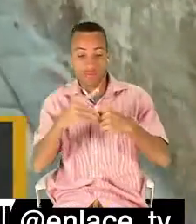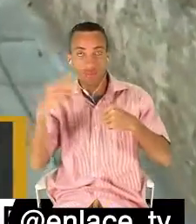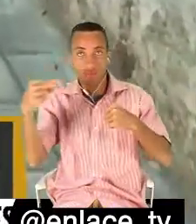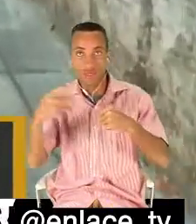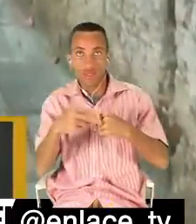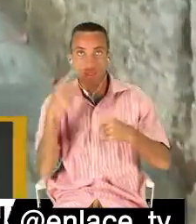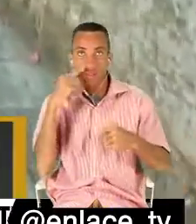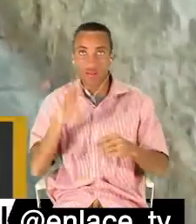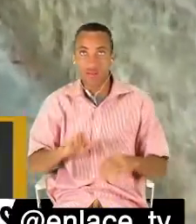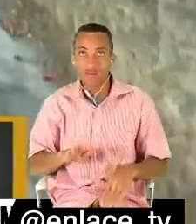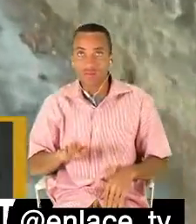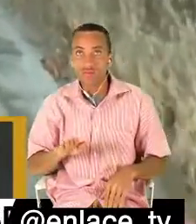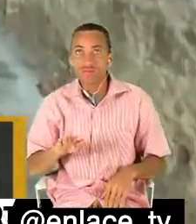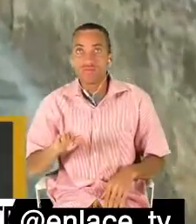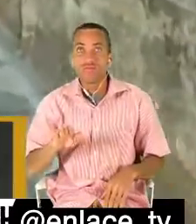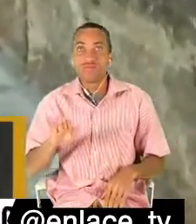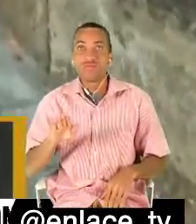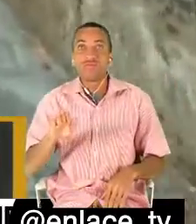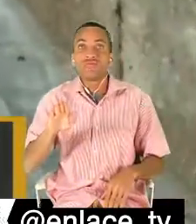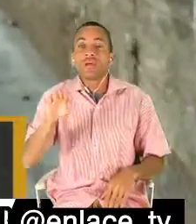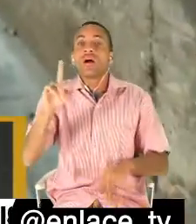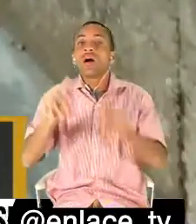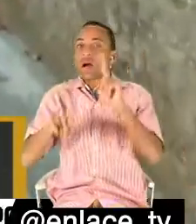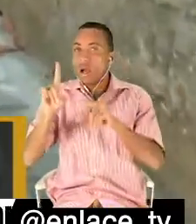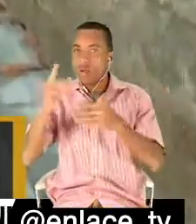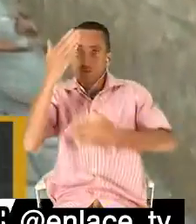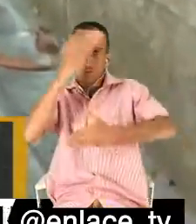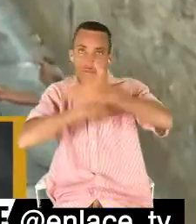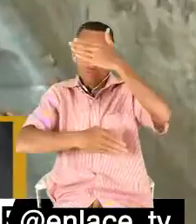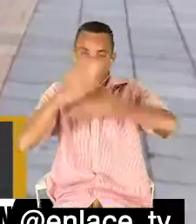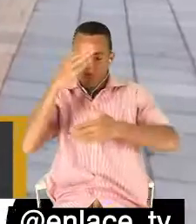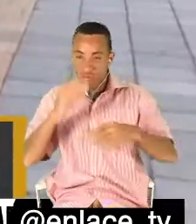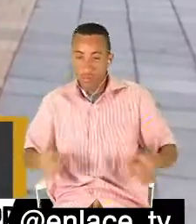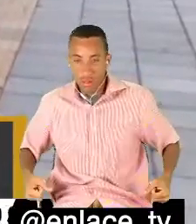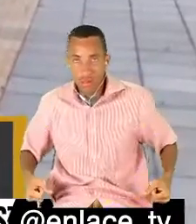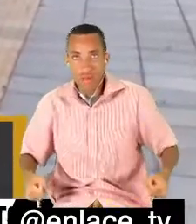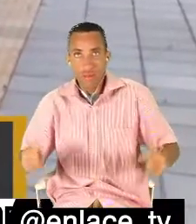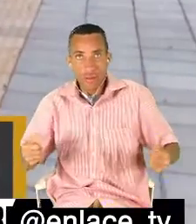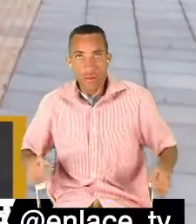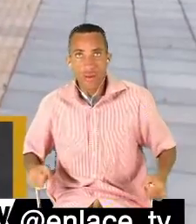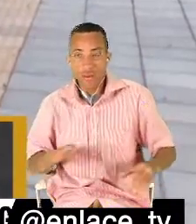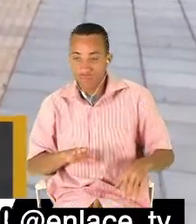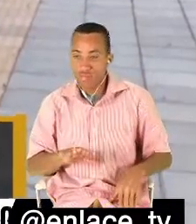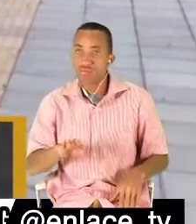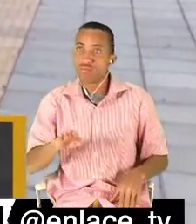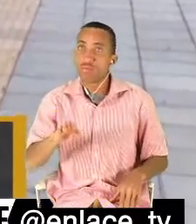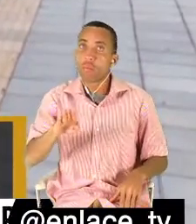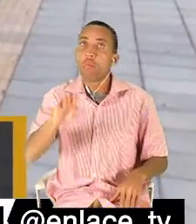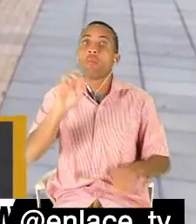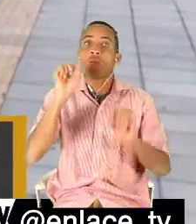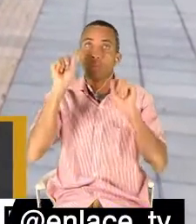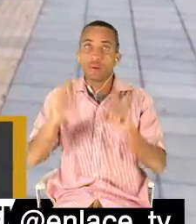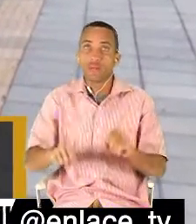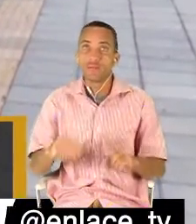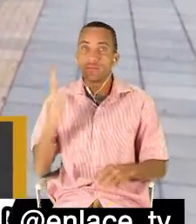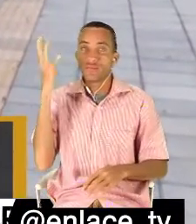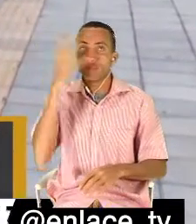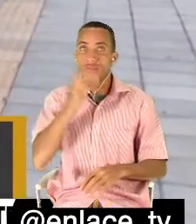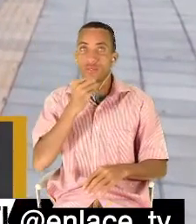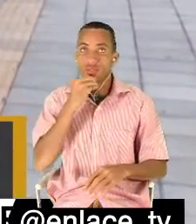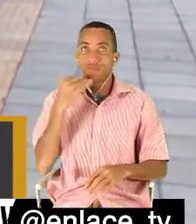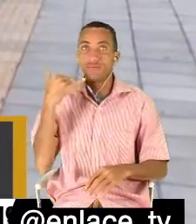con su respectiva baranda para facilitar el acceso a personas con discapacidad. Pues quedó muy bonita, muy bien organizada. Yo